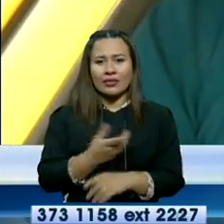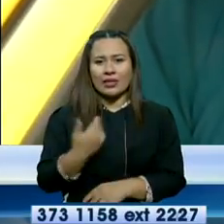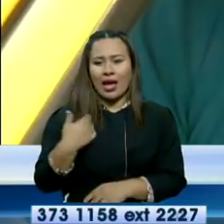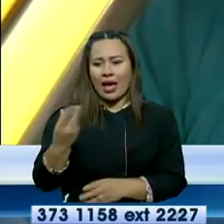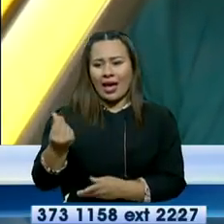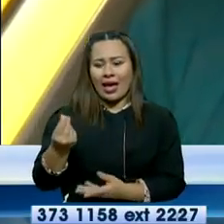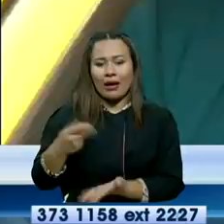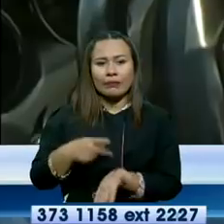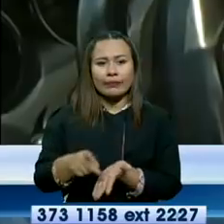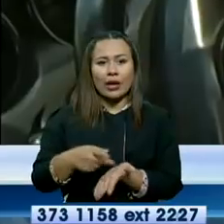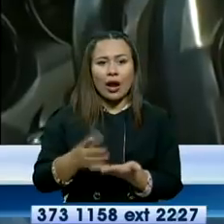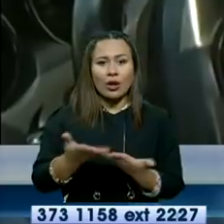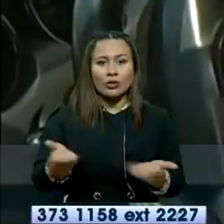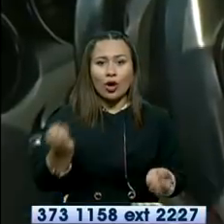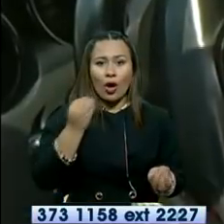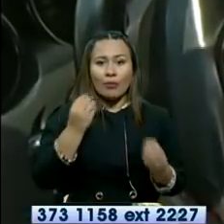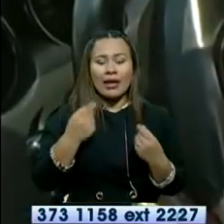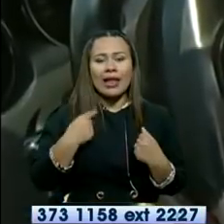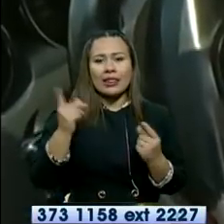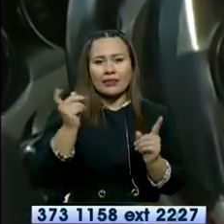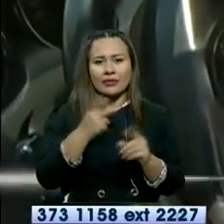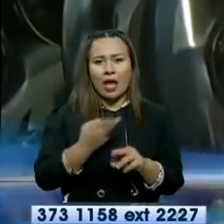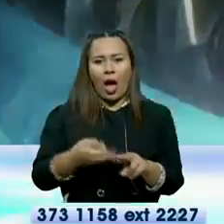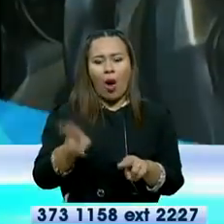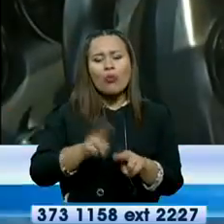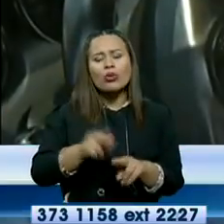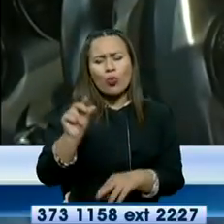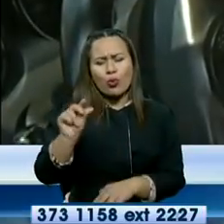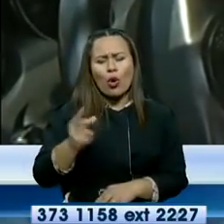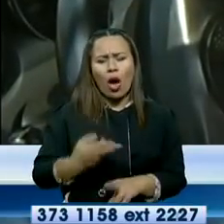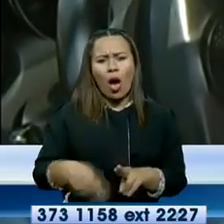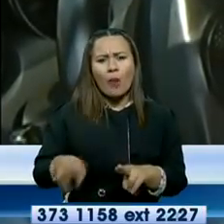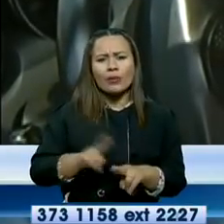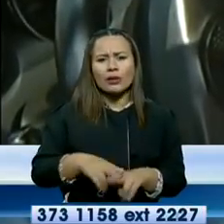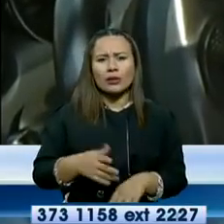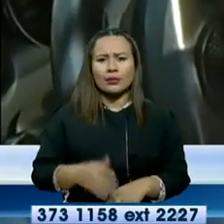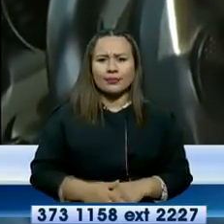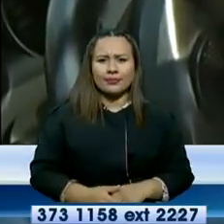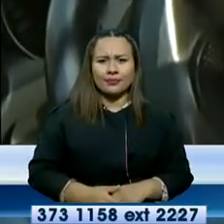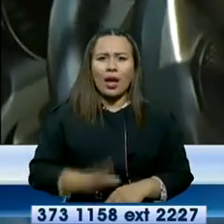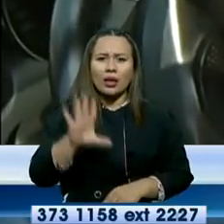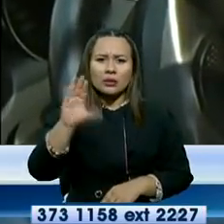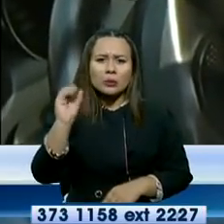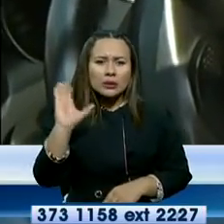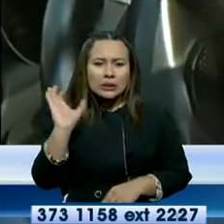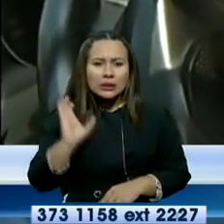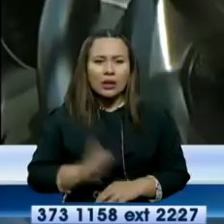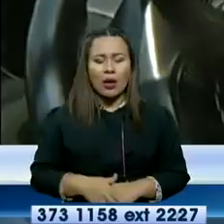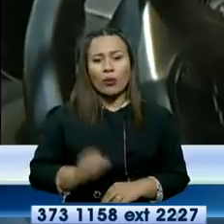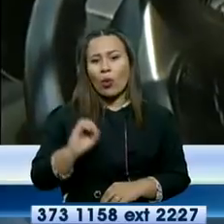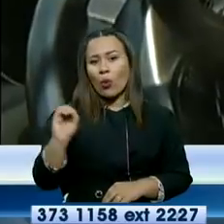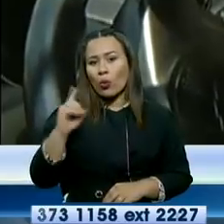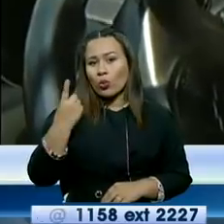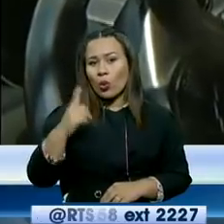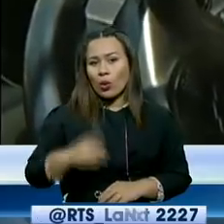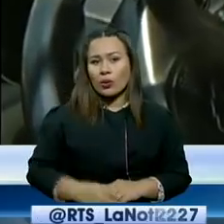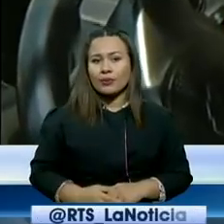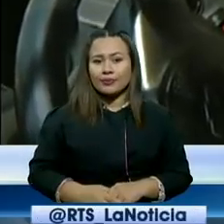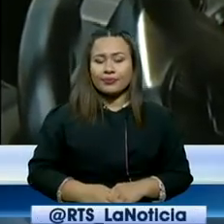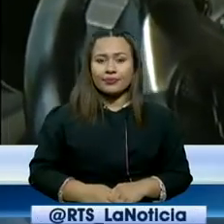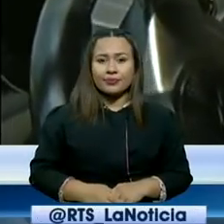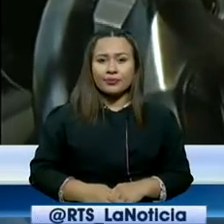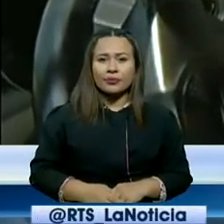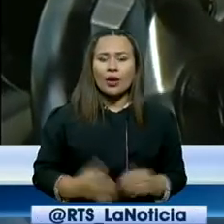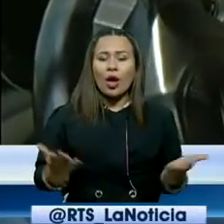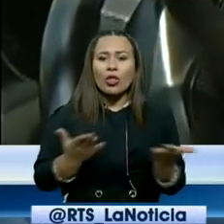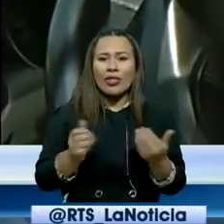canasta todavía. O sea, el valor se incrementa al mínimo. Porque sí, porque igual 50 centavos o un dólar. De todos los sectores que me mencionó, ¿a